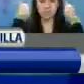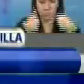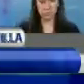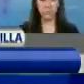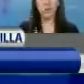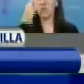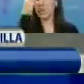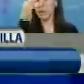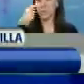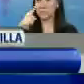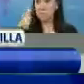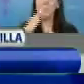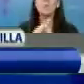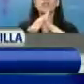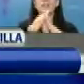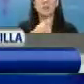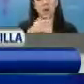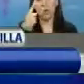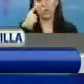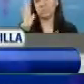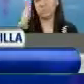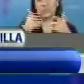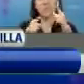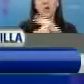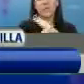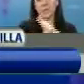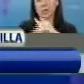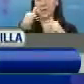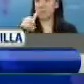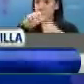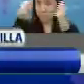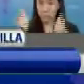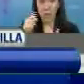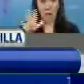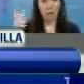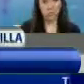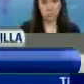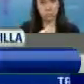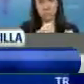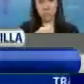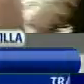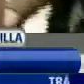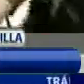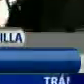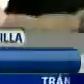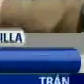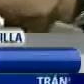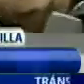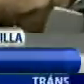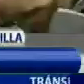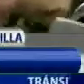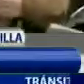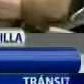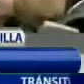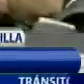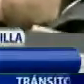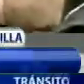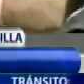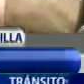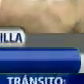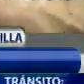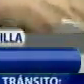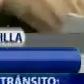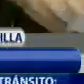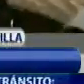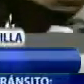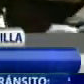efectivo las órdenes de allanamiento y de captura. Entraron muchísimas informaciones, nos movimos a